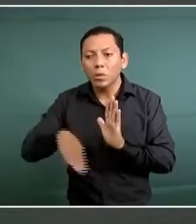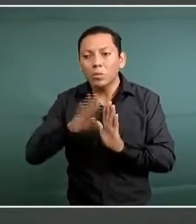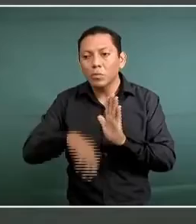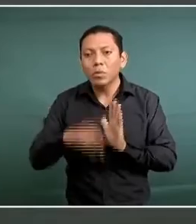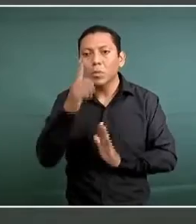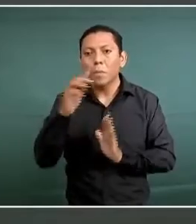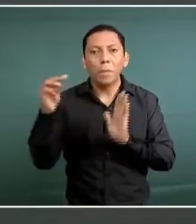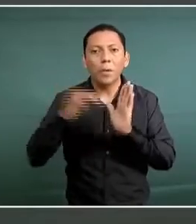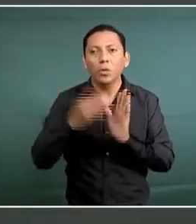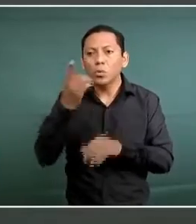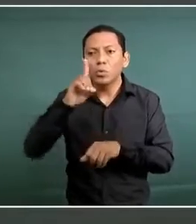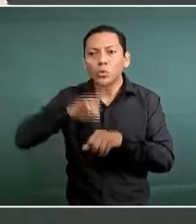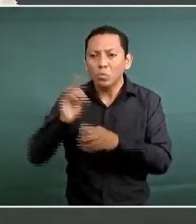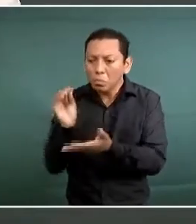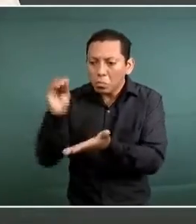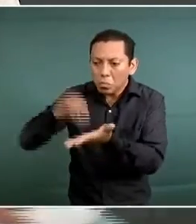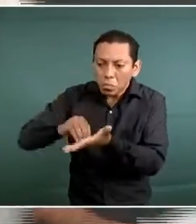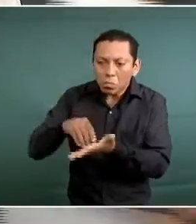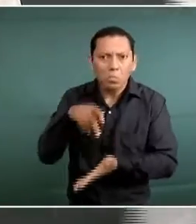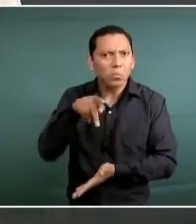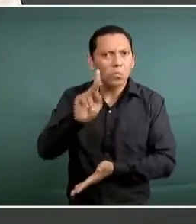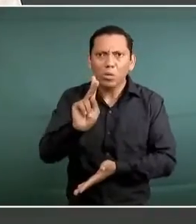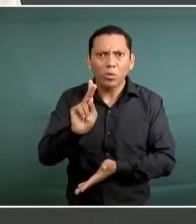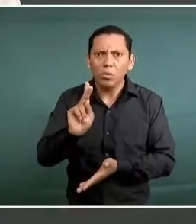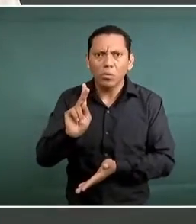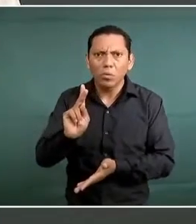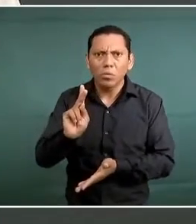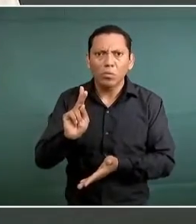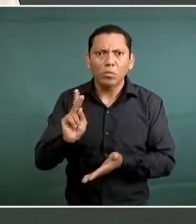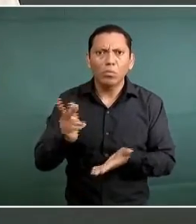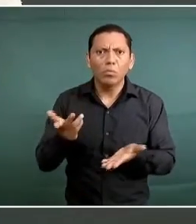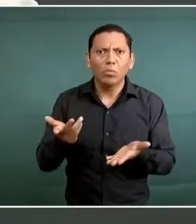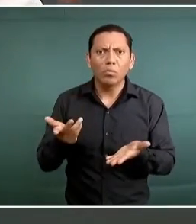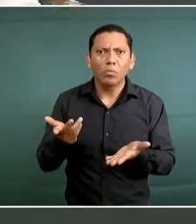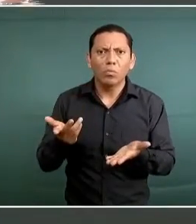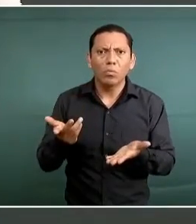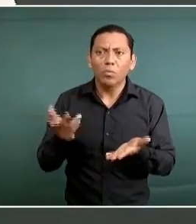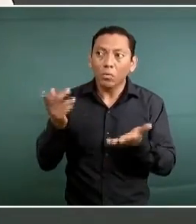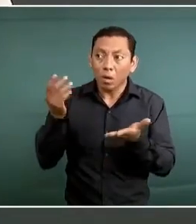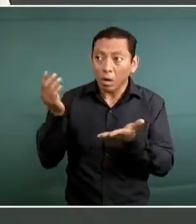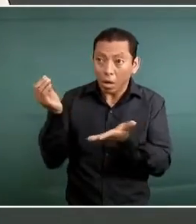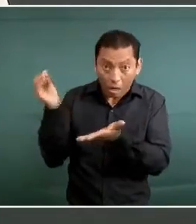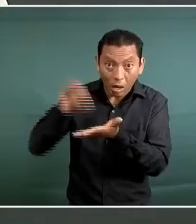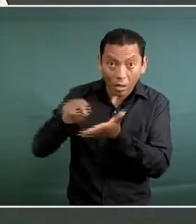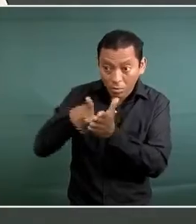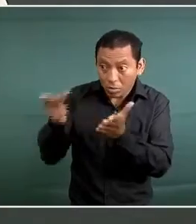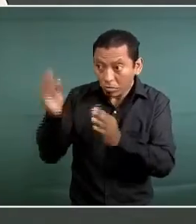pero no aparece la explicación